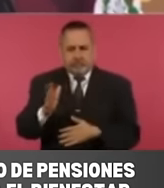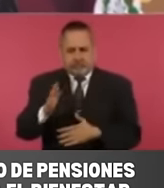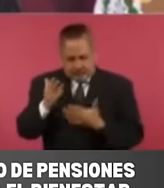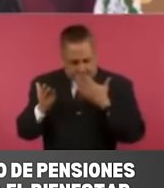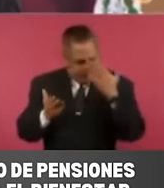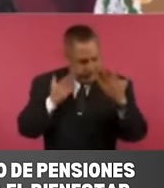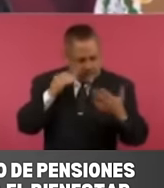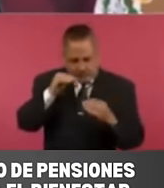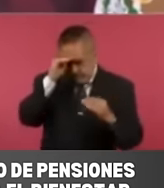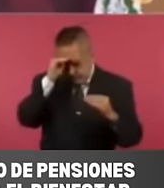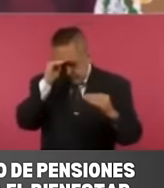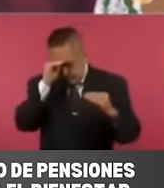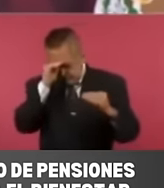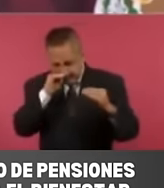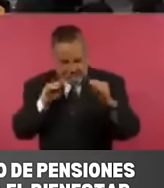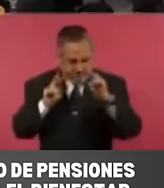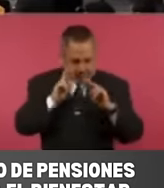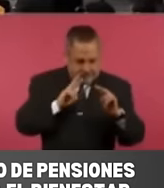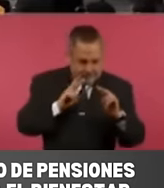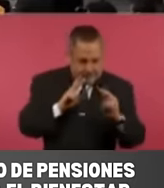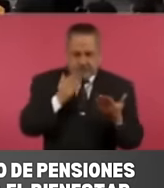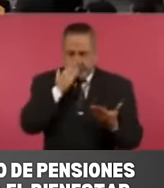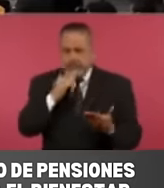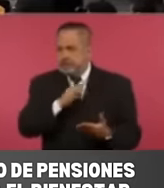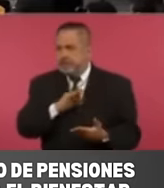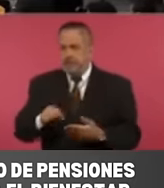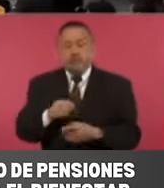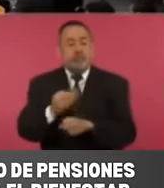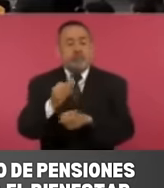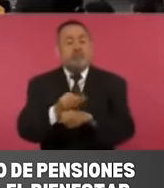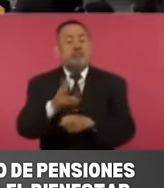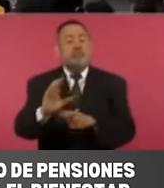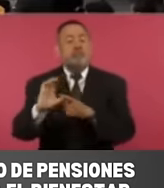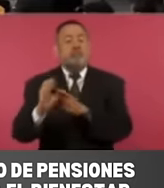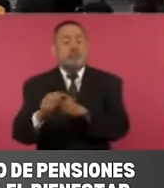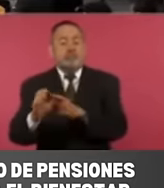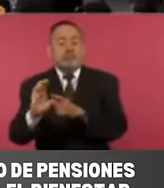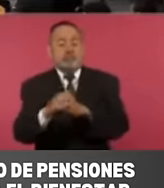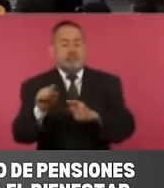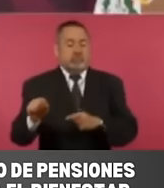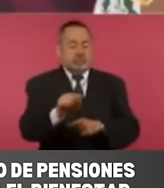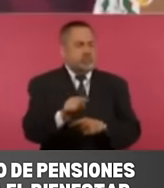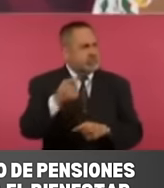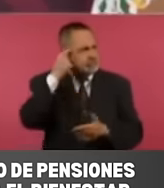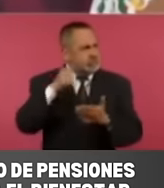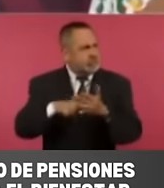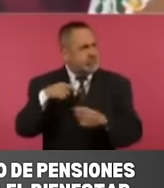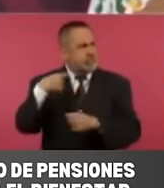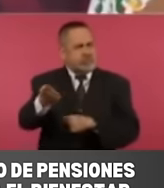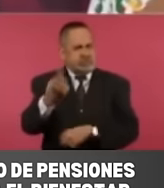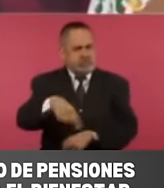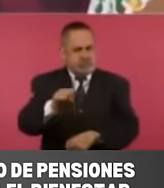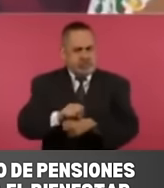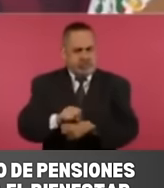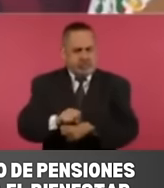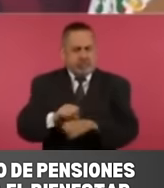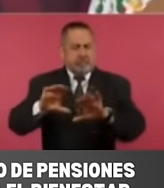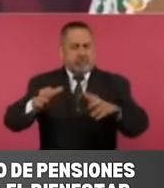se estudió, se analizó en comisiones y creo que se va a votar la semana